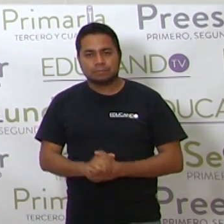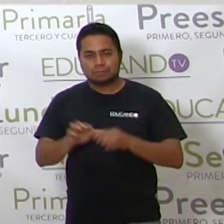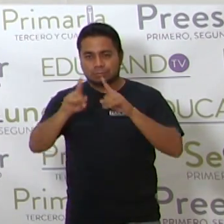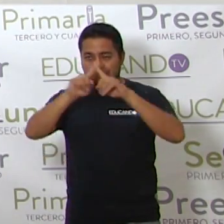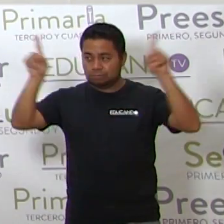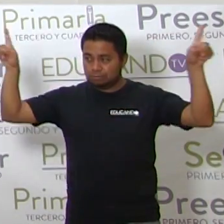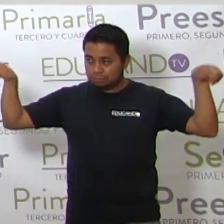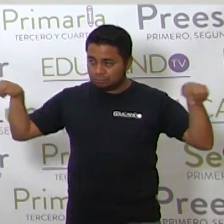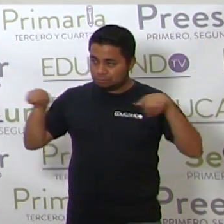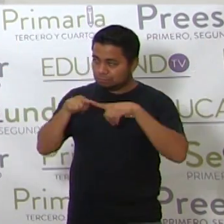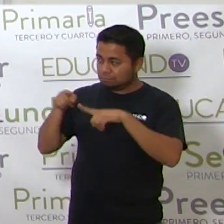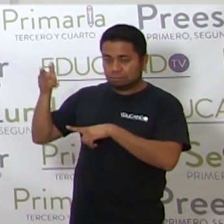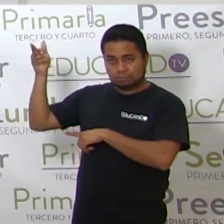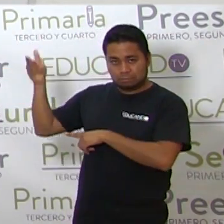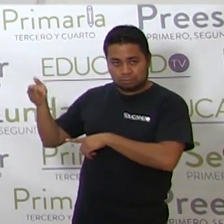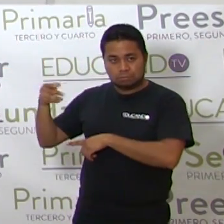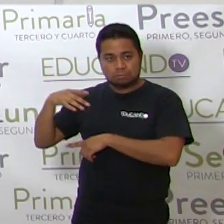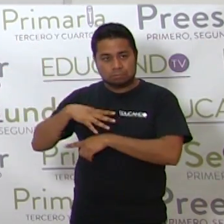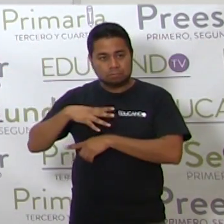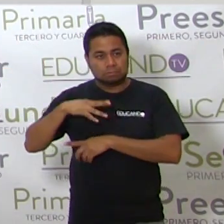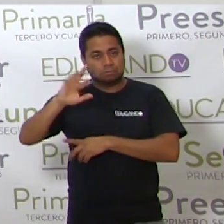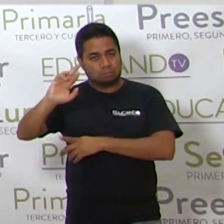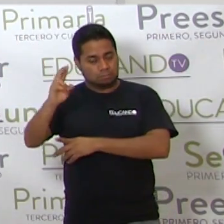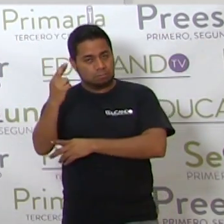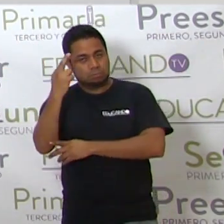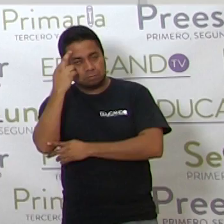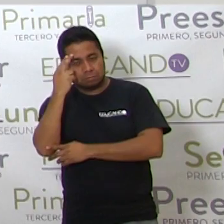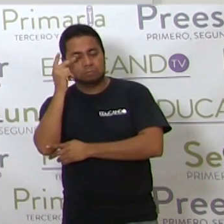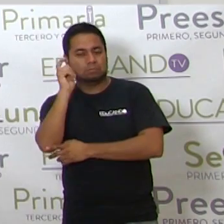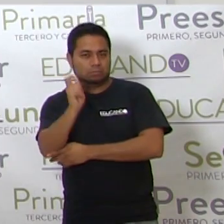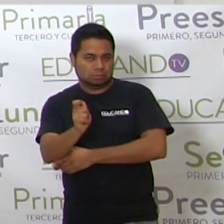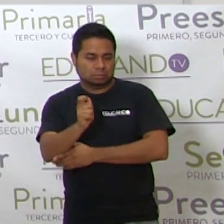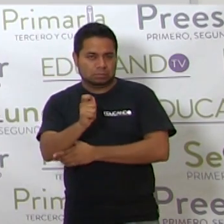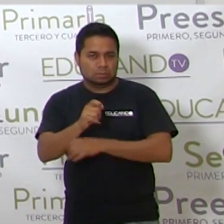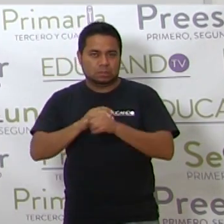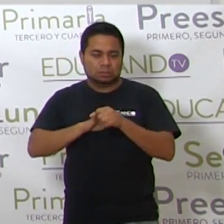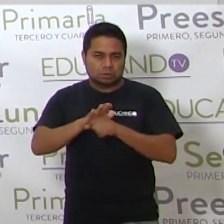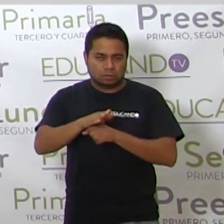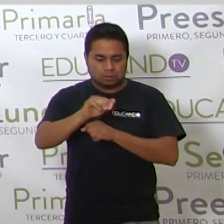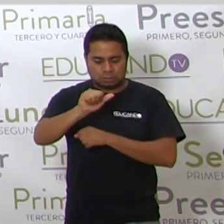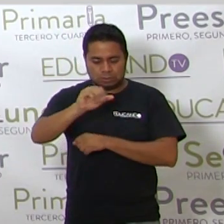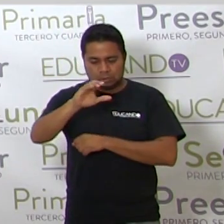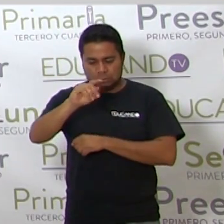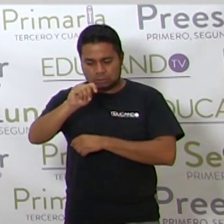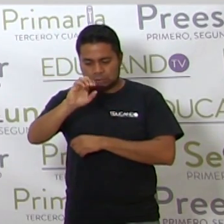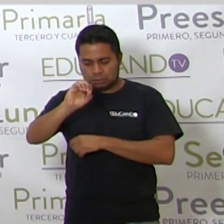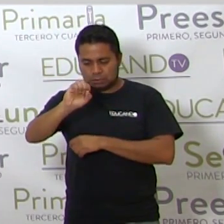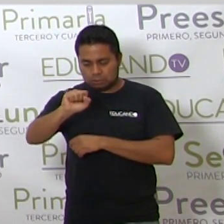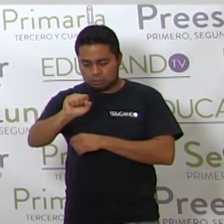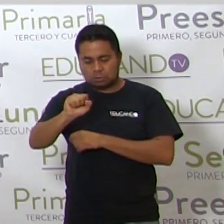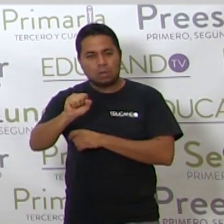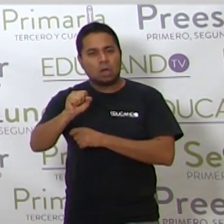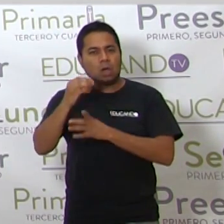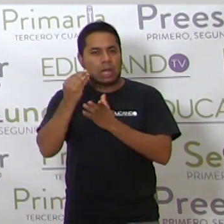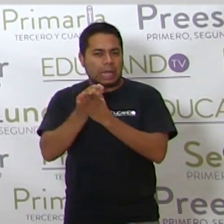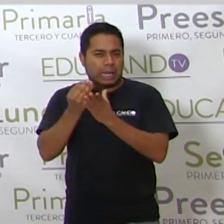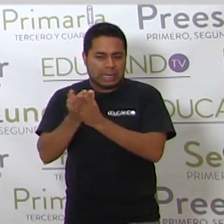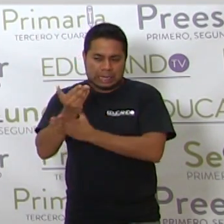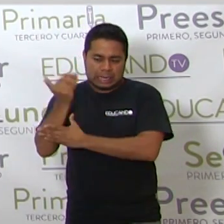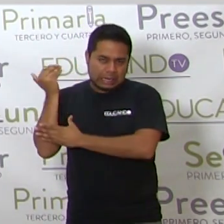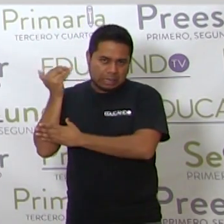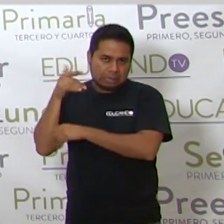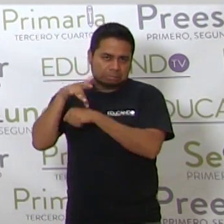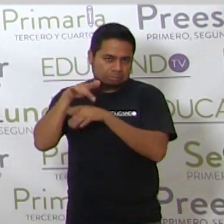ya tenemos y recordamos los actos que vimos en la sesión anterior solamente